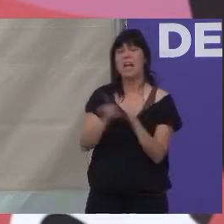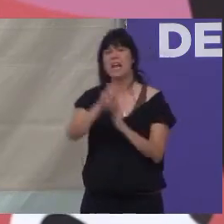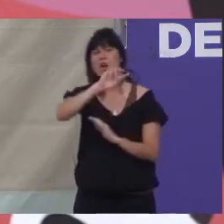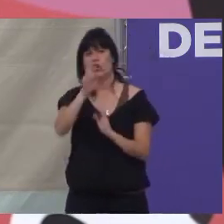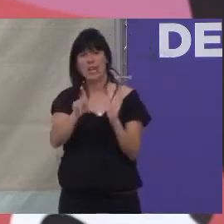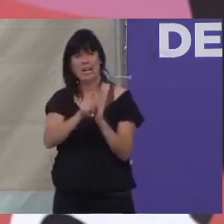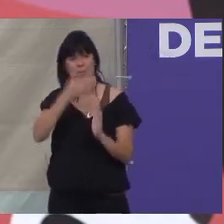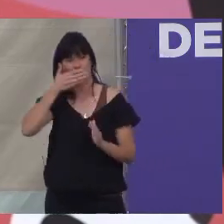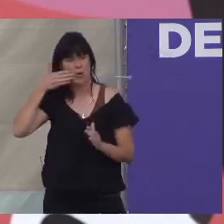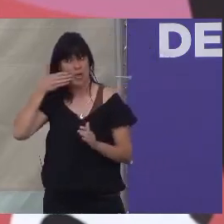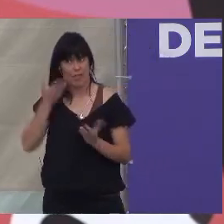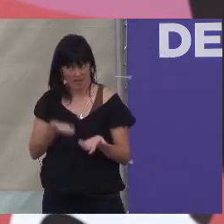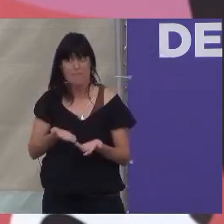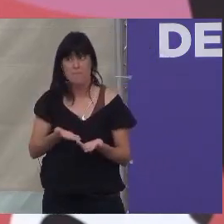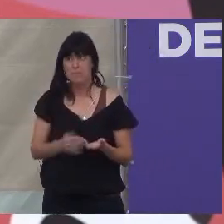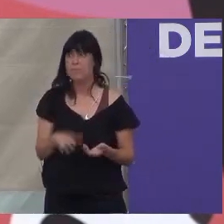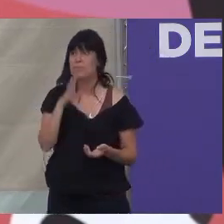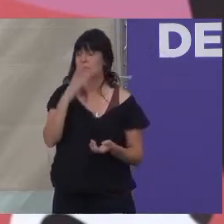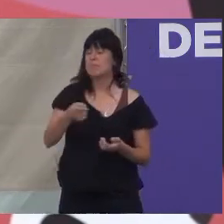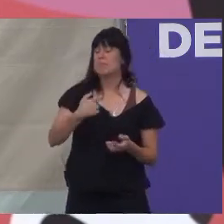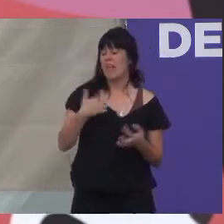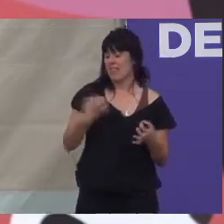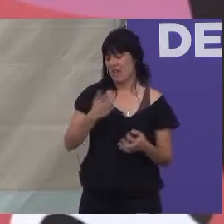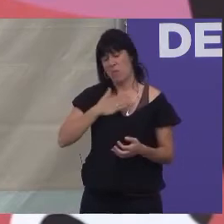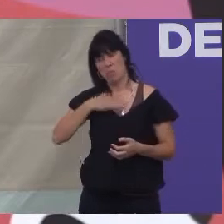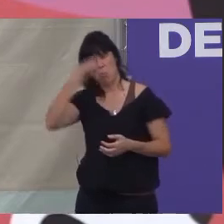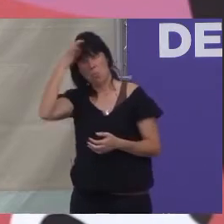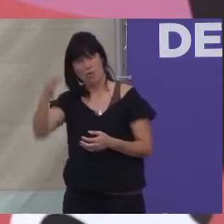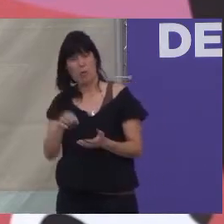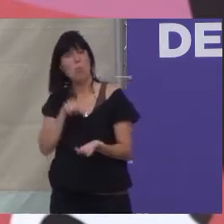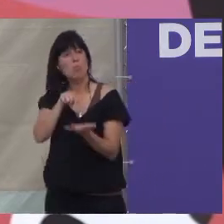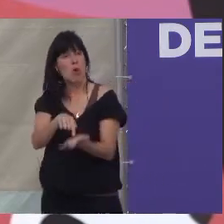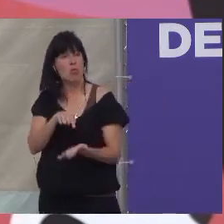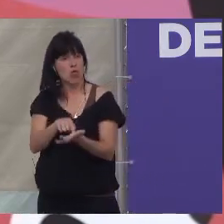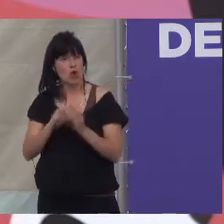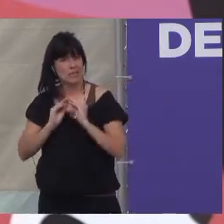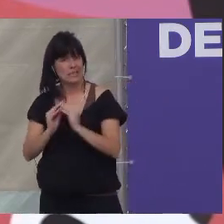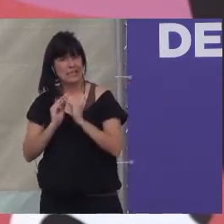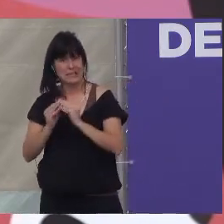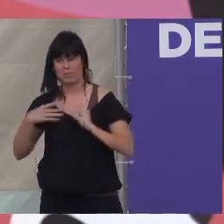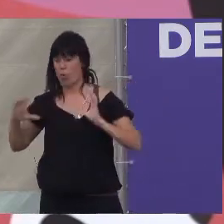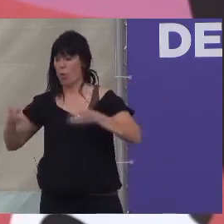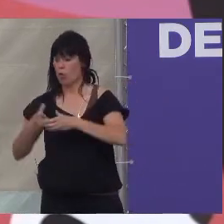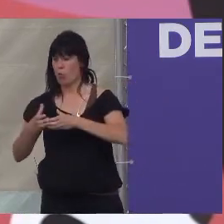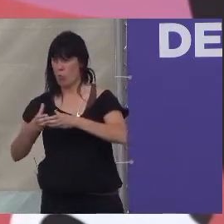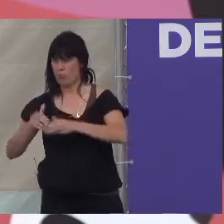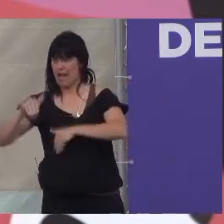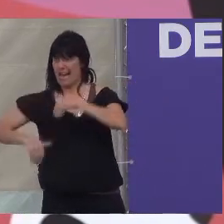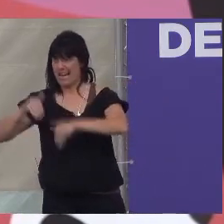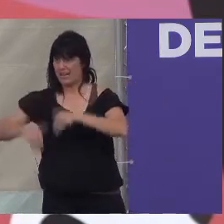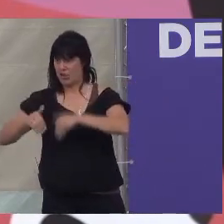porque teníamos que hacer una moción en mi pueblo, la agrupación de electores Empoderem